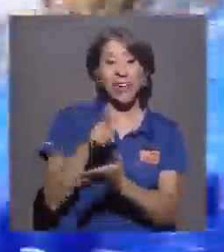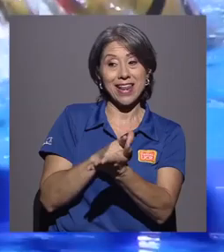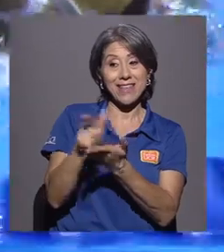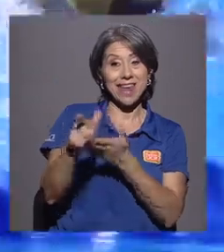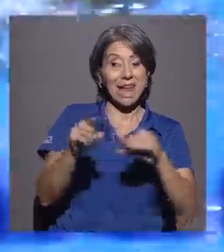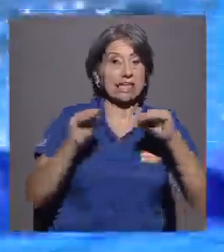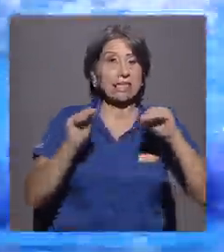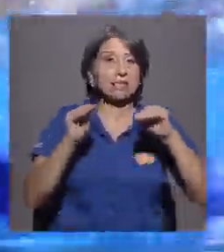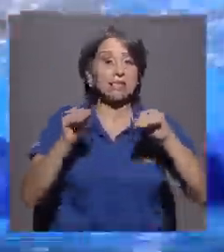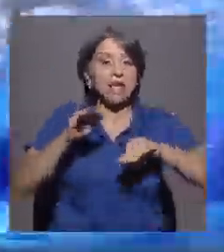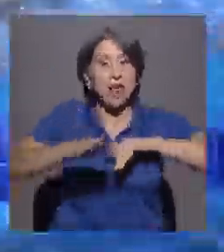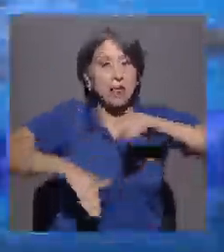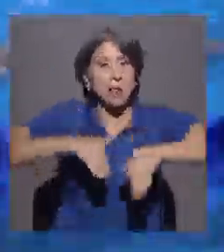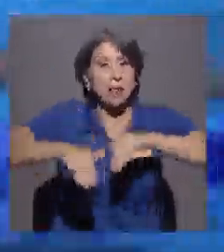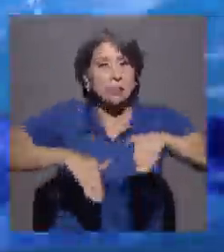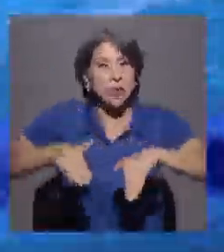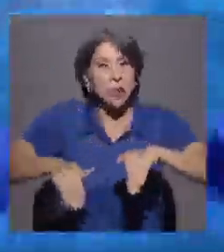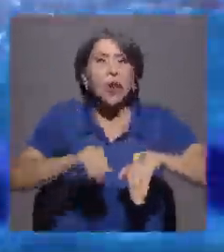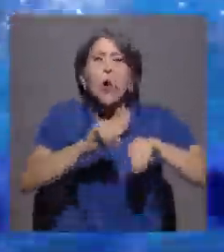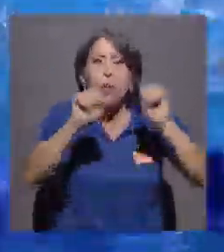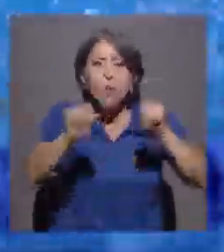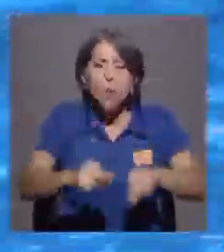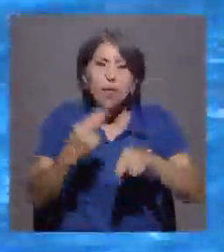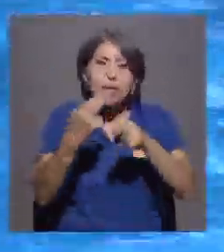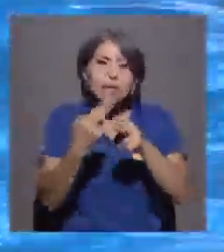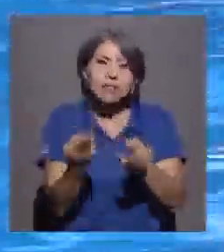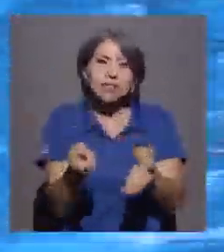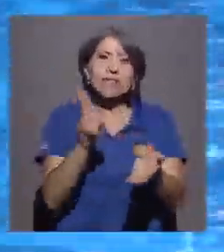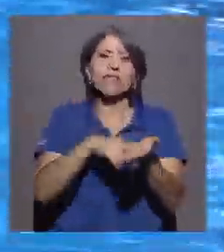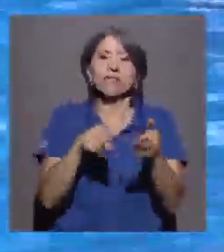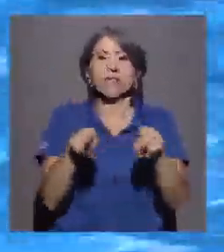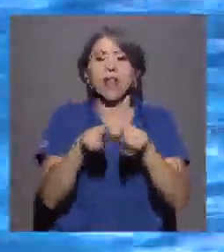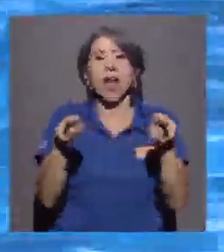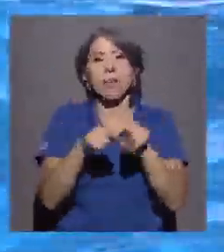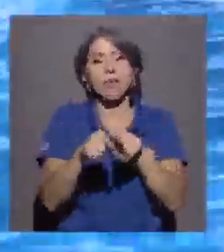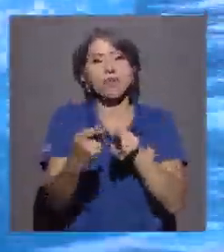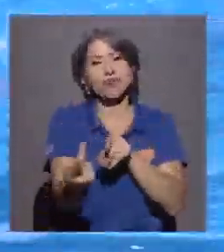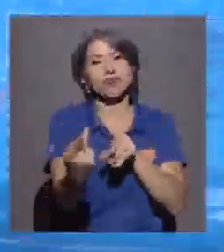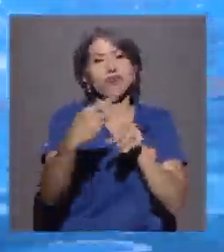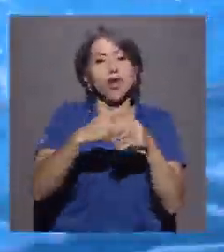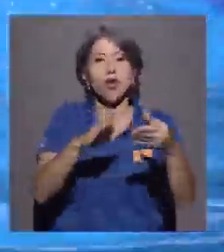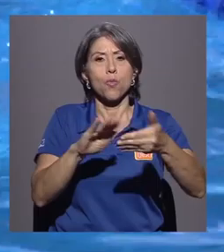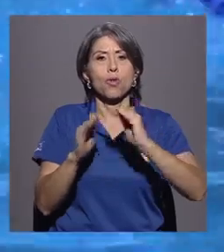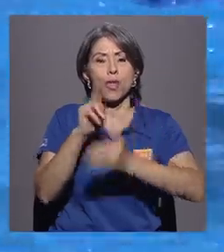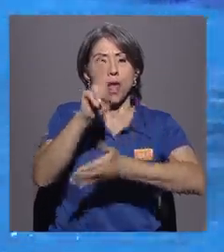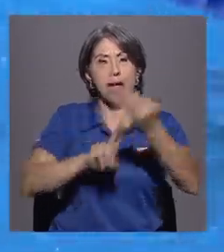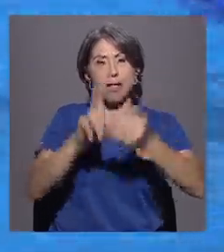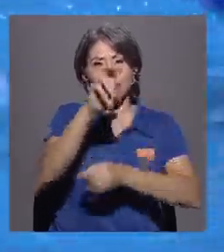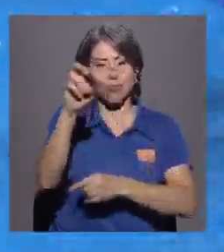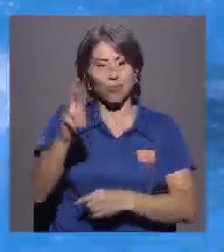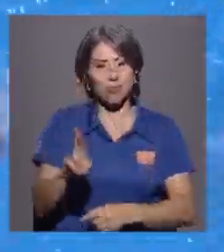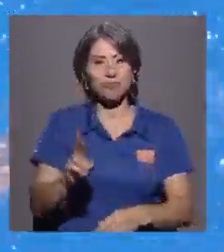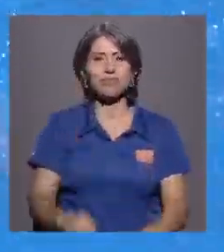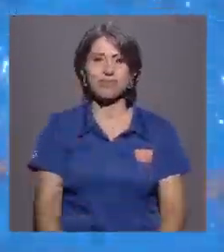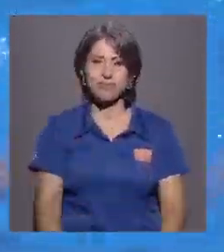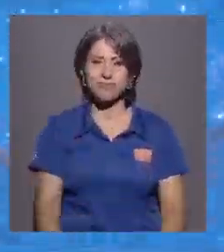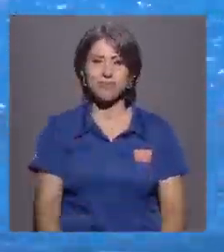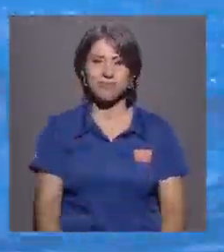Liberia imparte lecciones de natación, pueden inscribirse y también ser parte de la comunidad de la Universidad de Costa